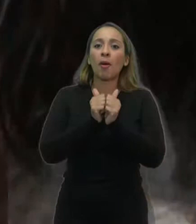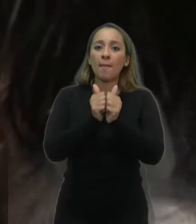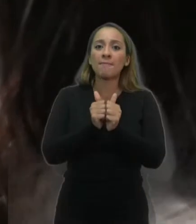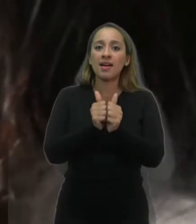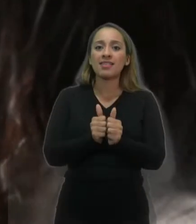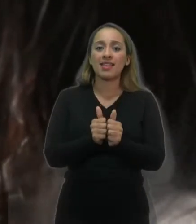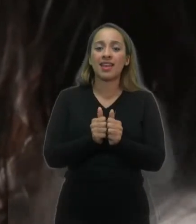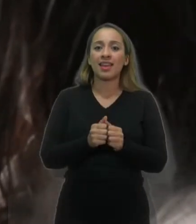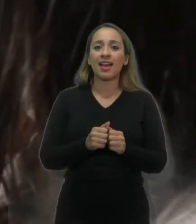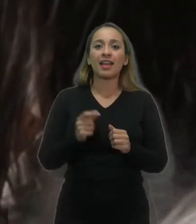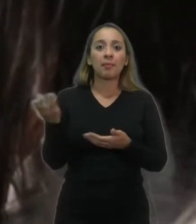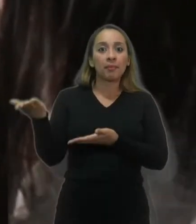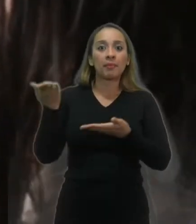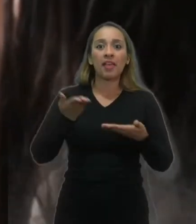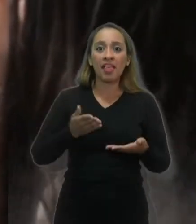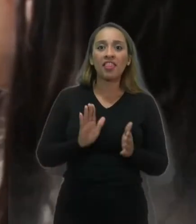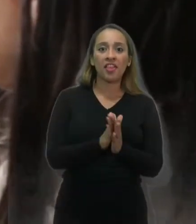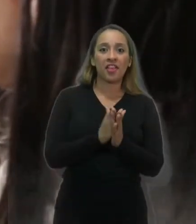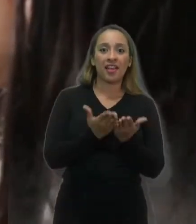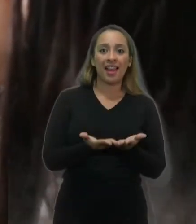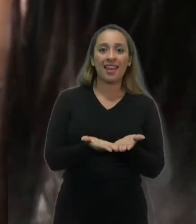la misma que me dio el libro.